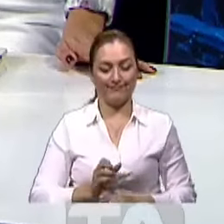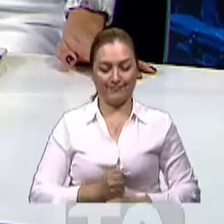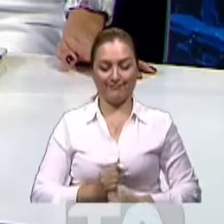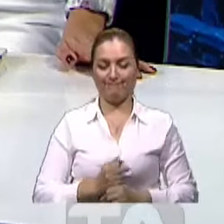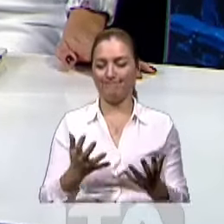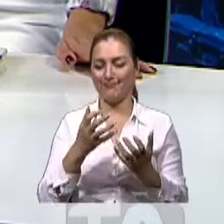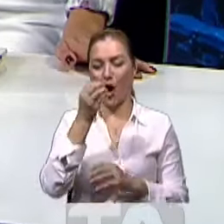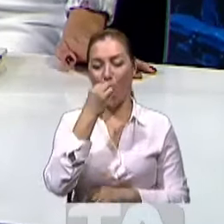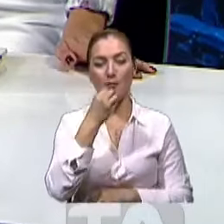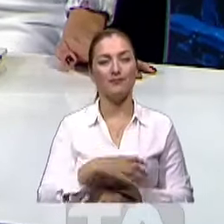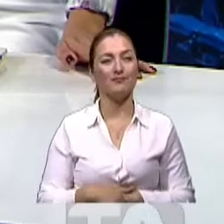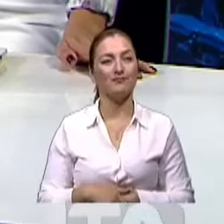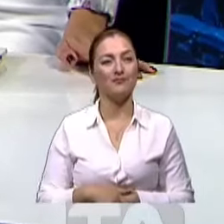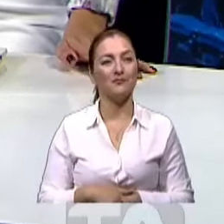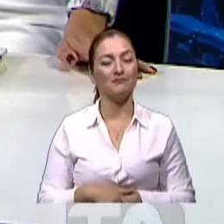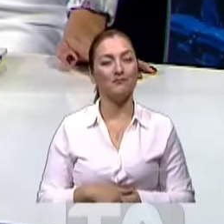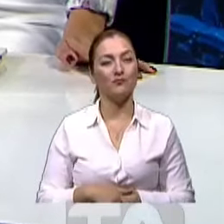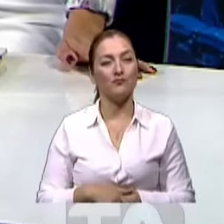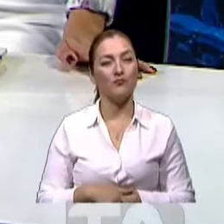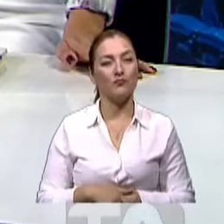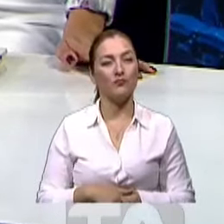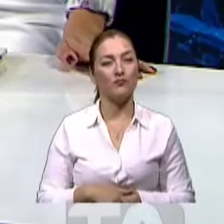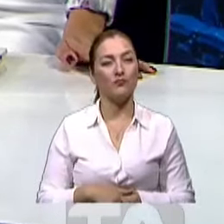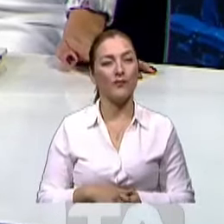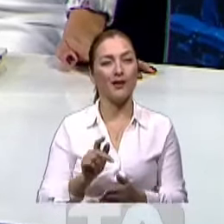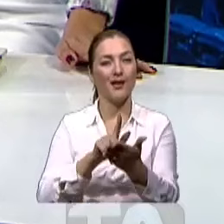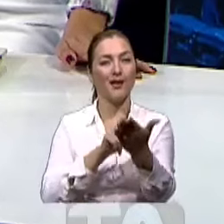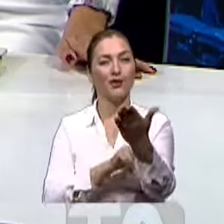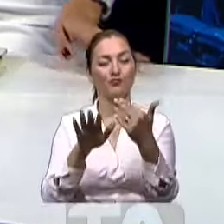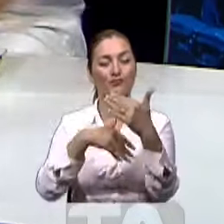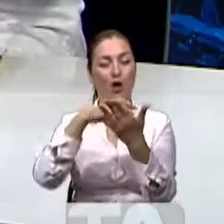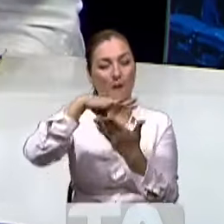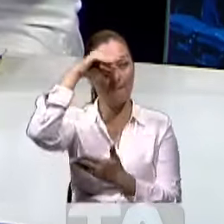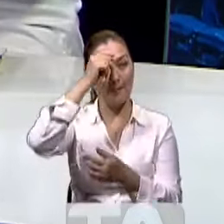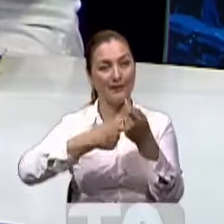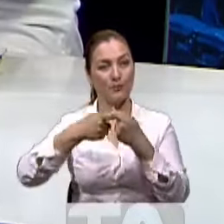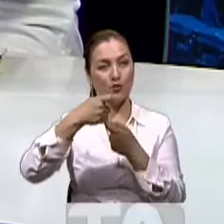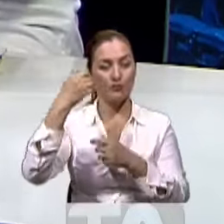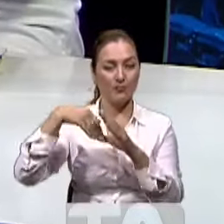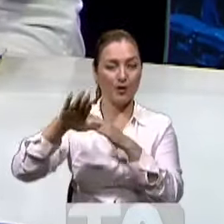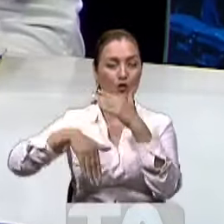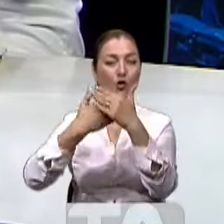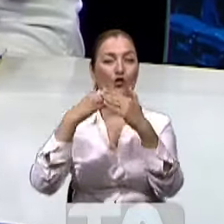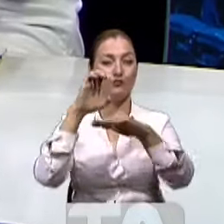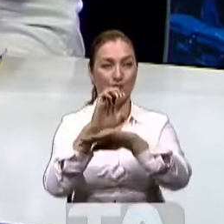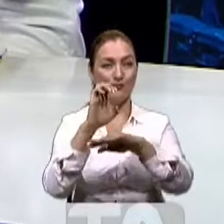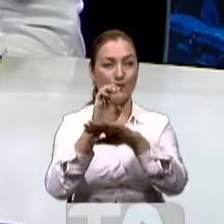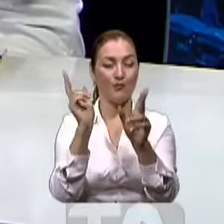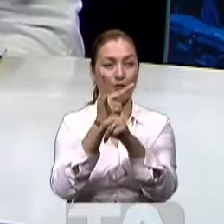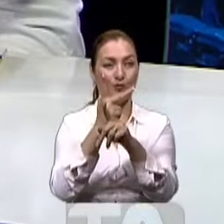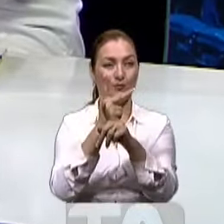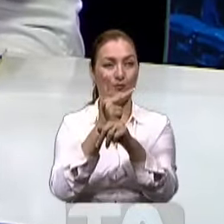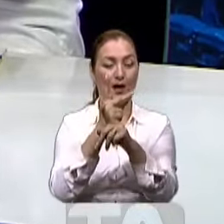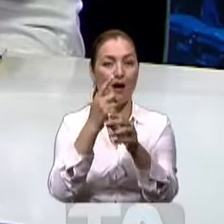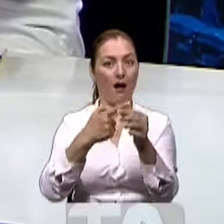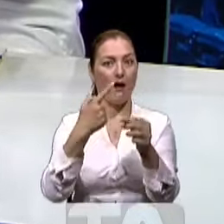hambre, Dios. Y qué chévere ver cómo fusionan esto de la tradición también ya con un emprendimiento más grande para enviar a todo el país. Sí, sí, sí. Nuestro señor productor dice que ya llega